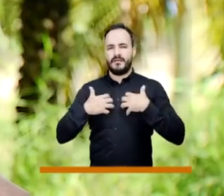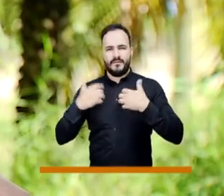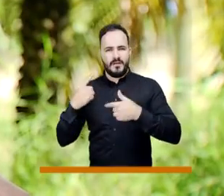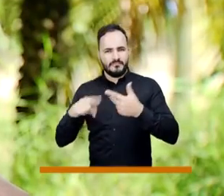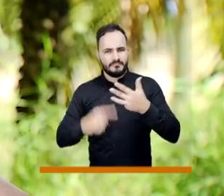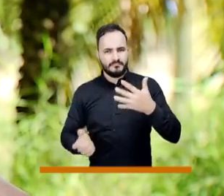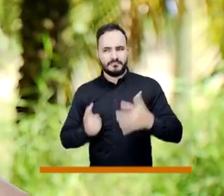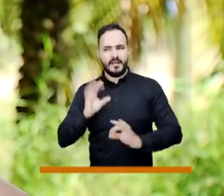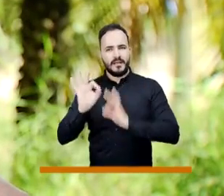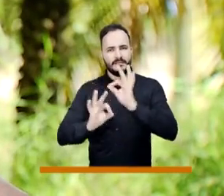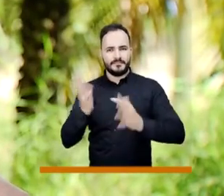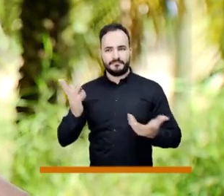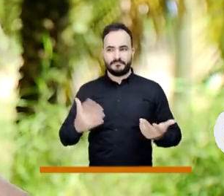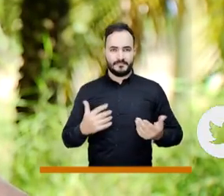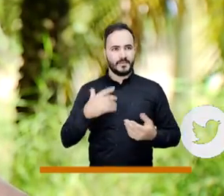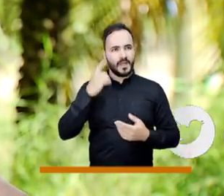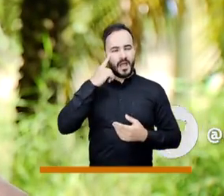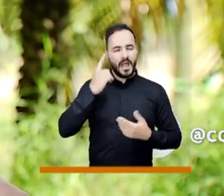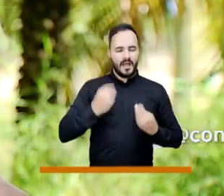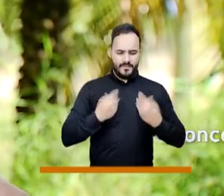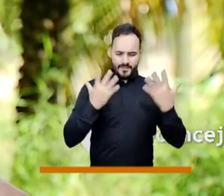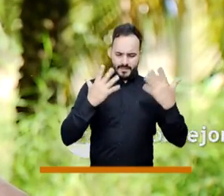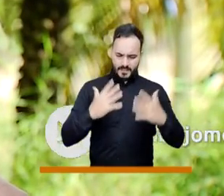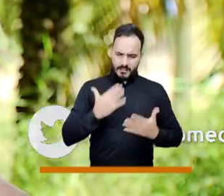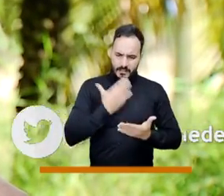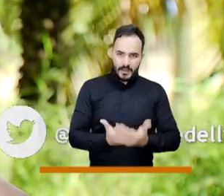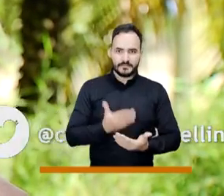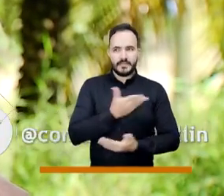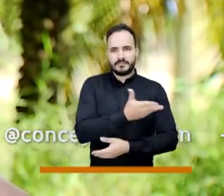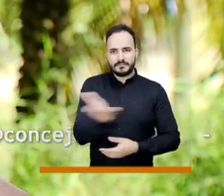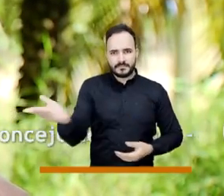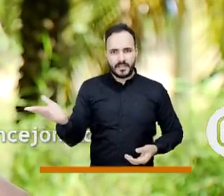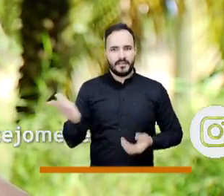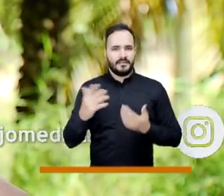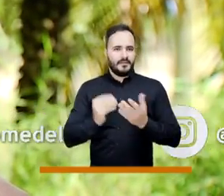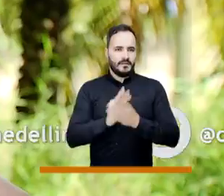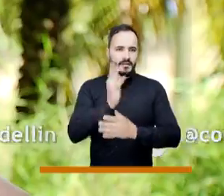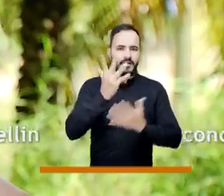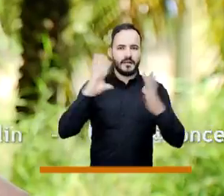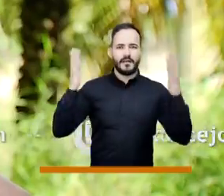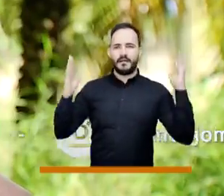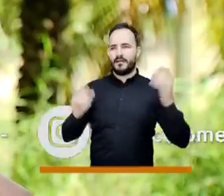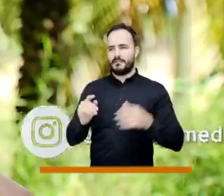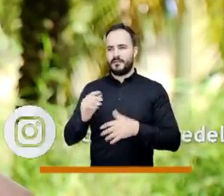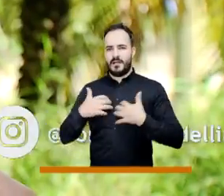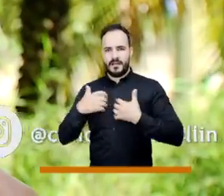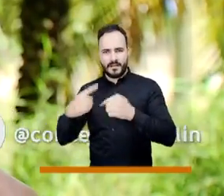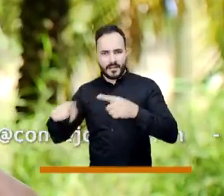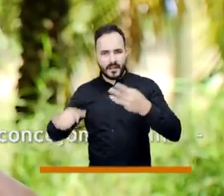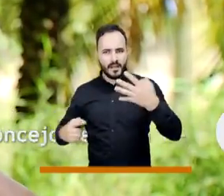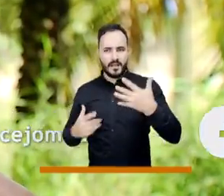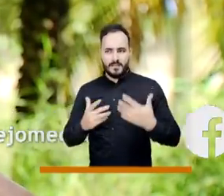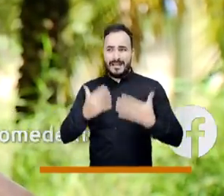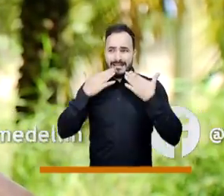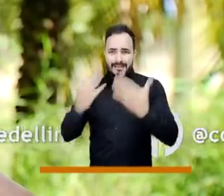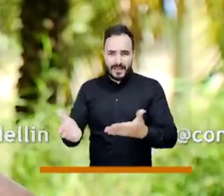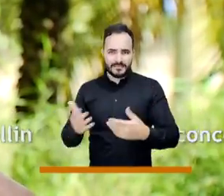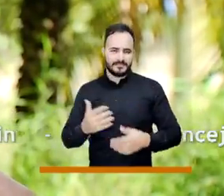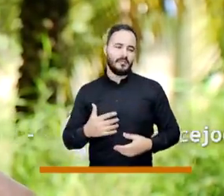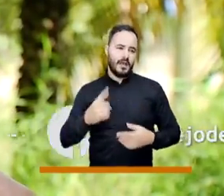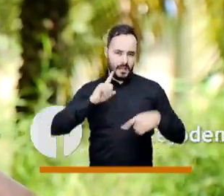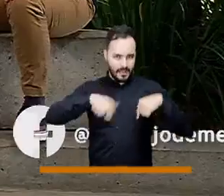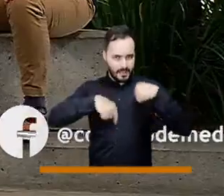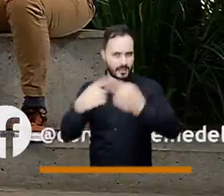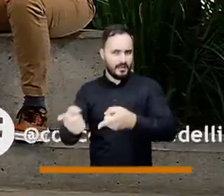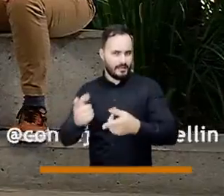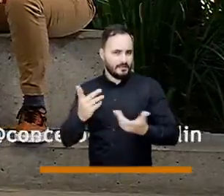fauna. Pensar que ellos son los que nos da vida y finalmente a ellos es los que les debemos todo, entonces debemos retribuir a